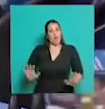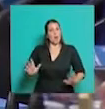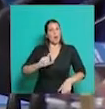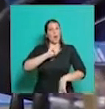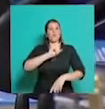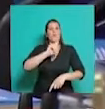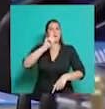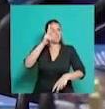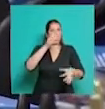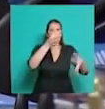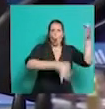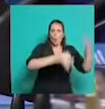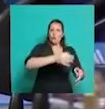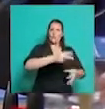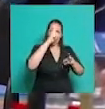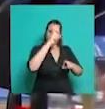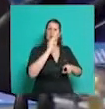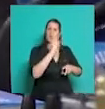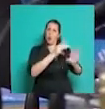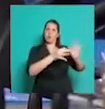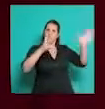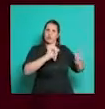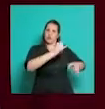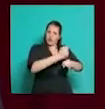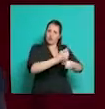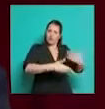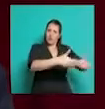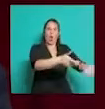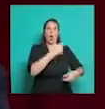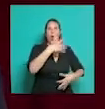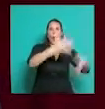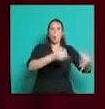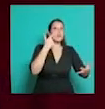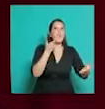más energía y tener que cerrar porque no hay más luz o no hay más gas. Digo, esa era la verdad.